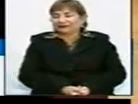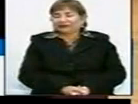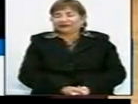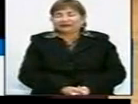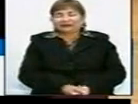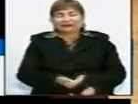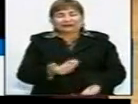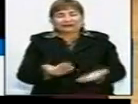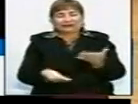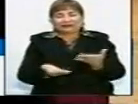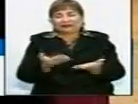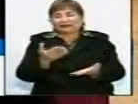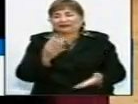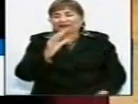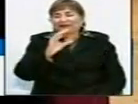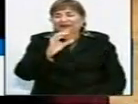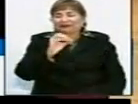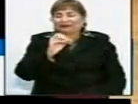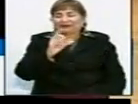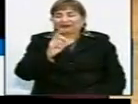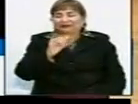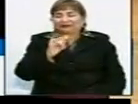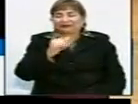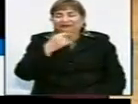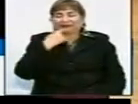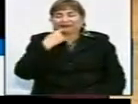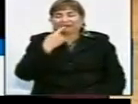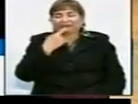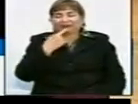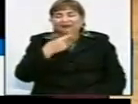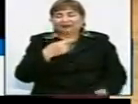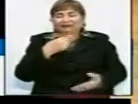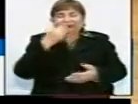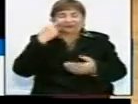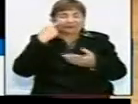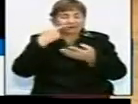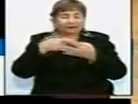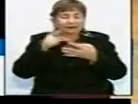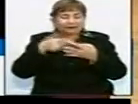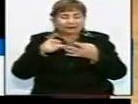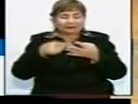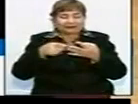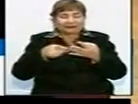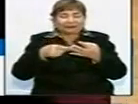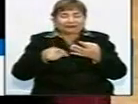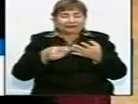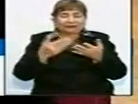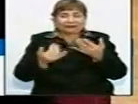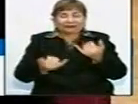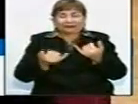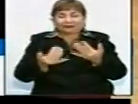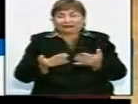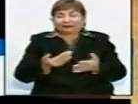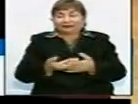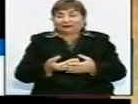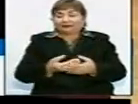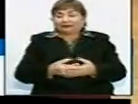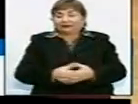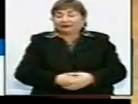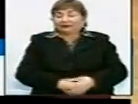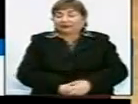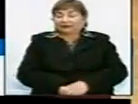seguramente el doctor kobi ya ha comentado sobre el monitoreo actual del pacífico tropical